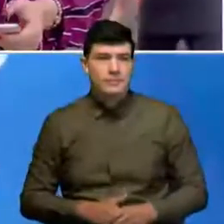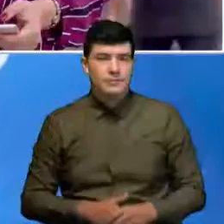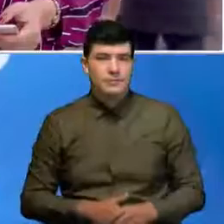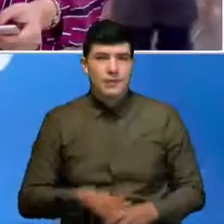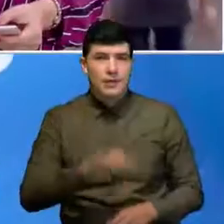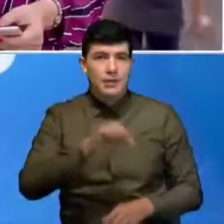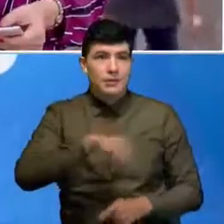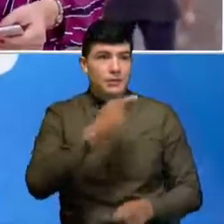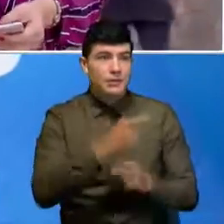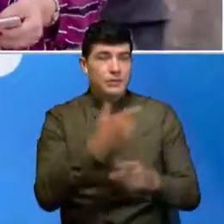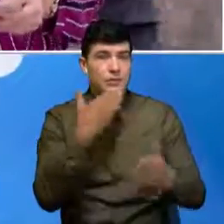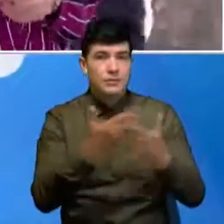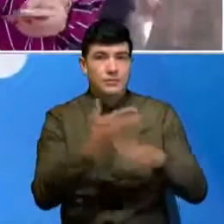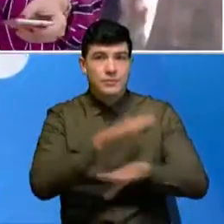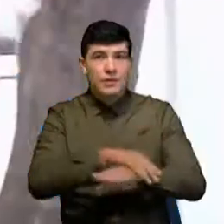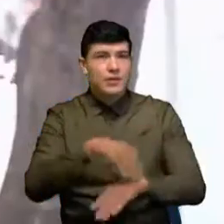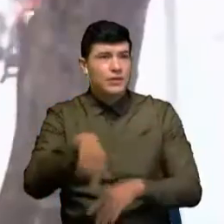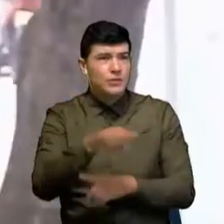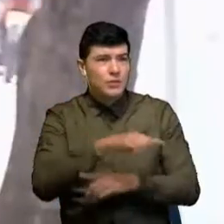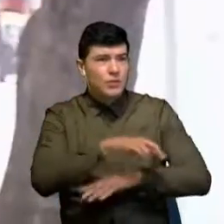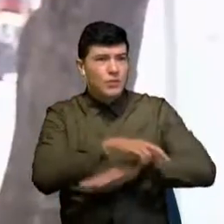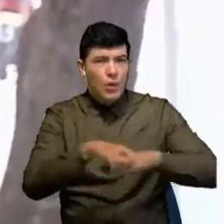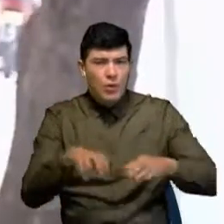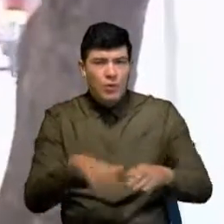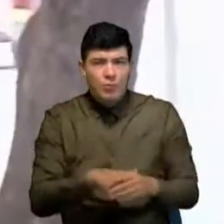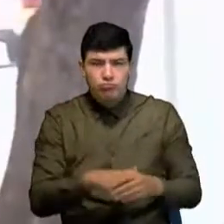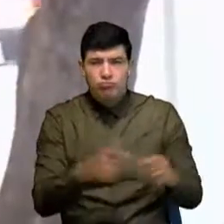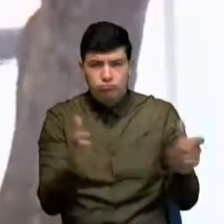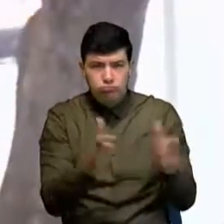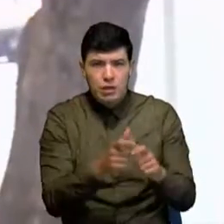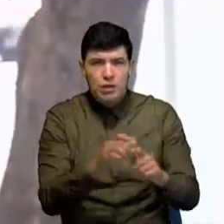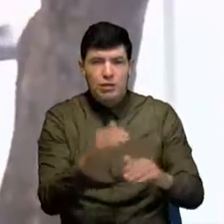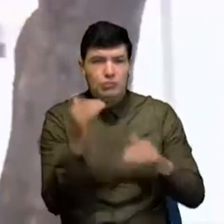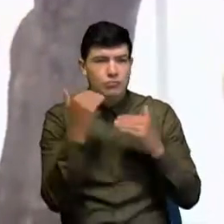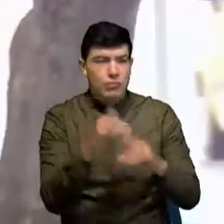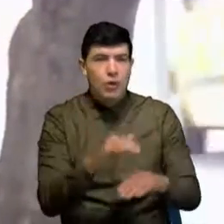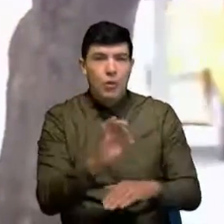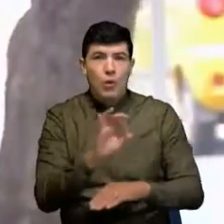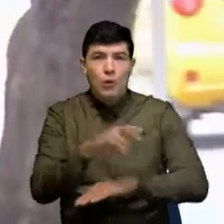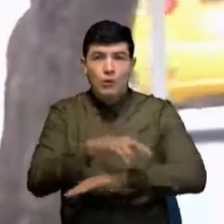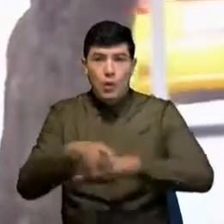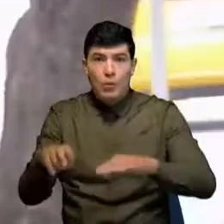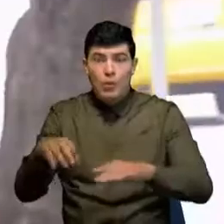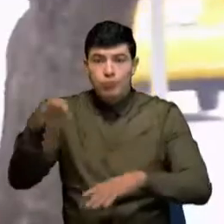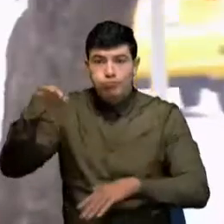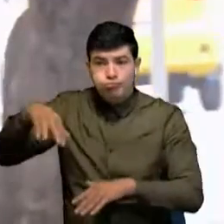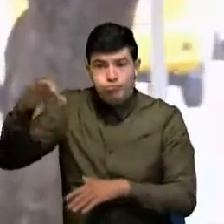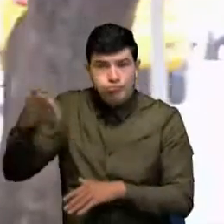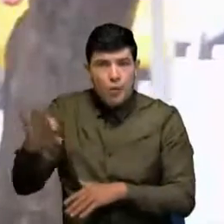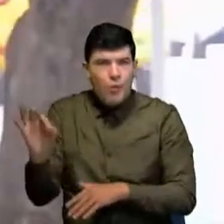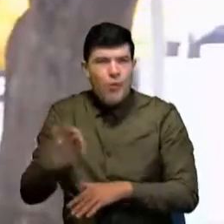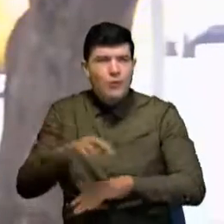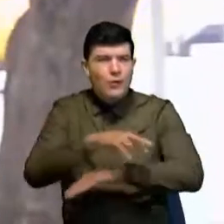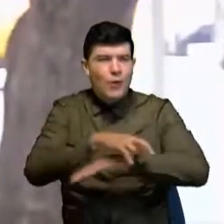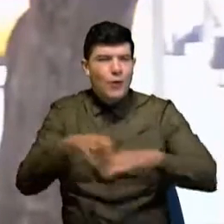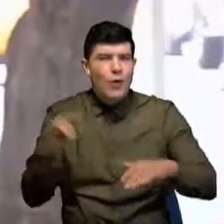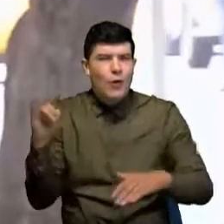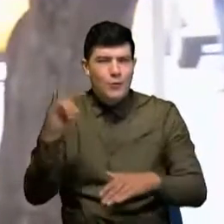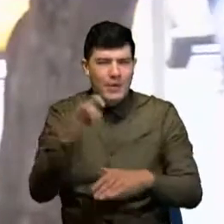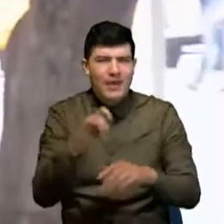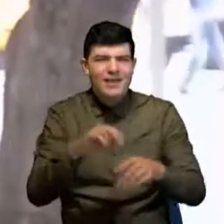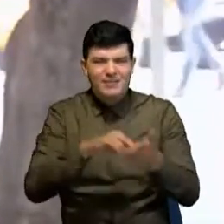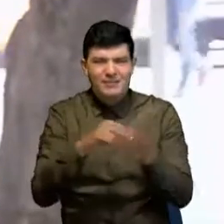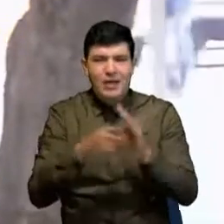Así es, buenas tardes. Estos son robos de menor cuantía, o conocidos también como robos gota a gota o robos hormiga, están afectando a